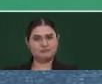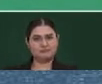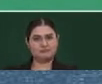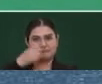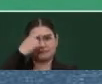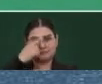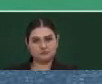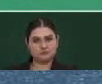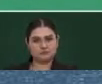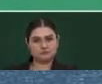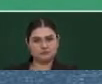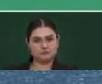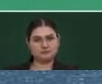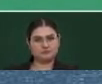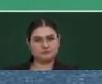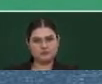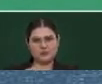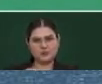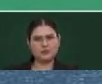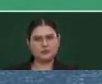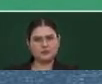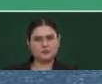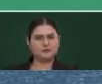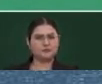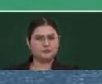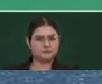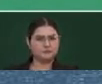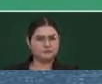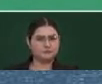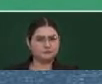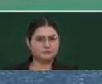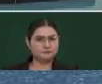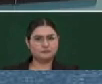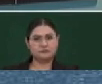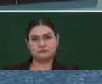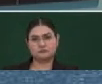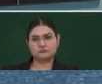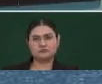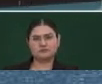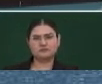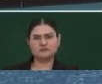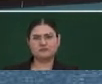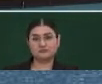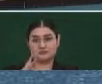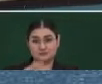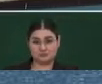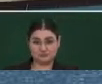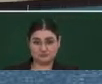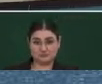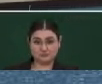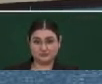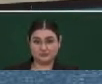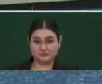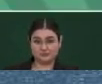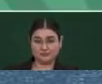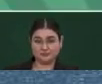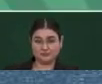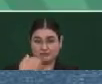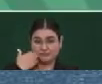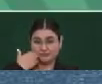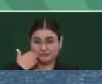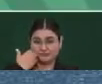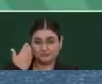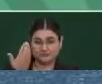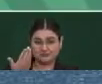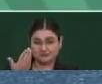esa nación. Esto a raíz del asilo que dio el gobierno mexicano a la familia de Castillo. Desde entonces ha